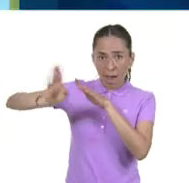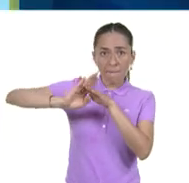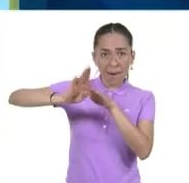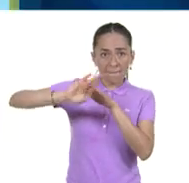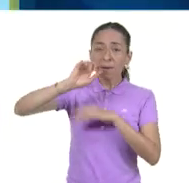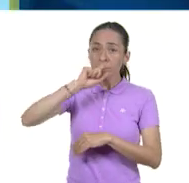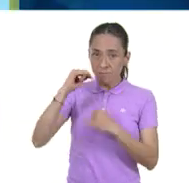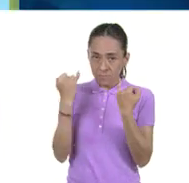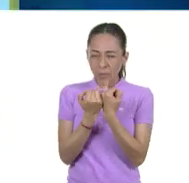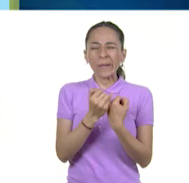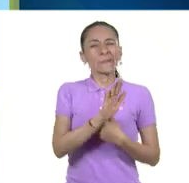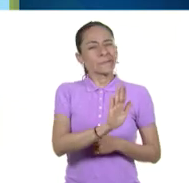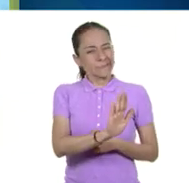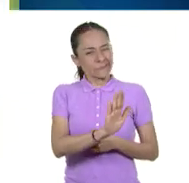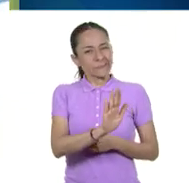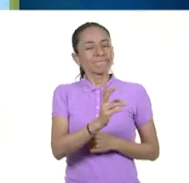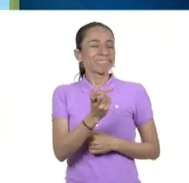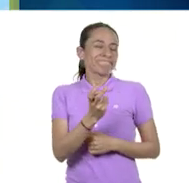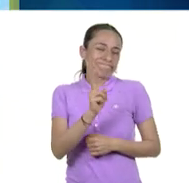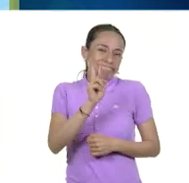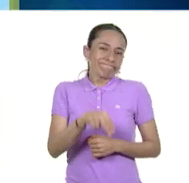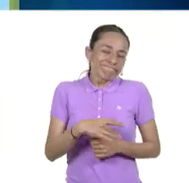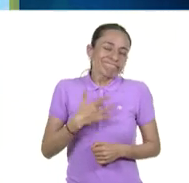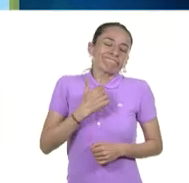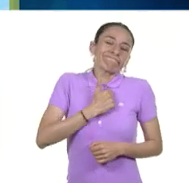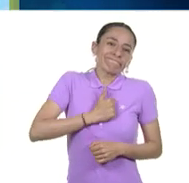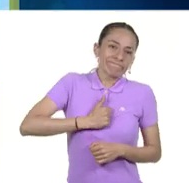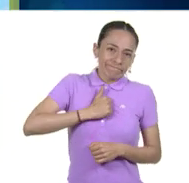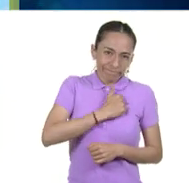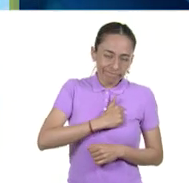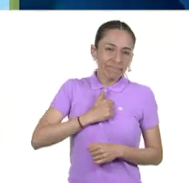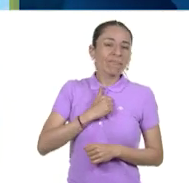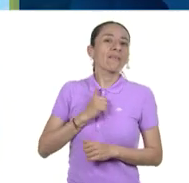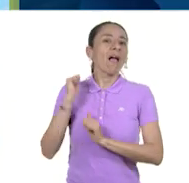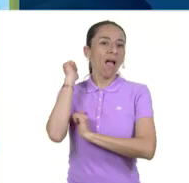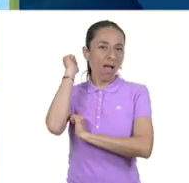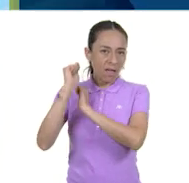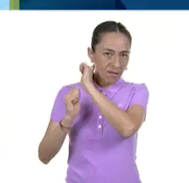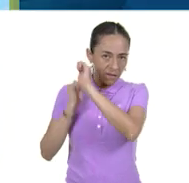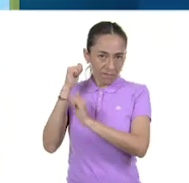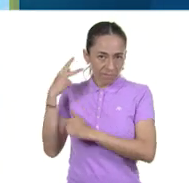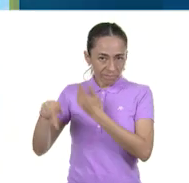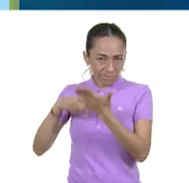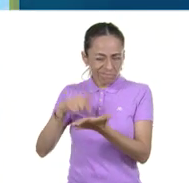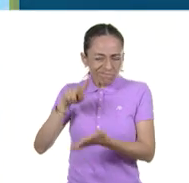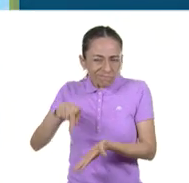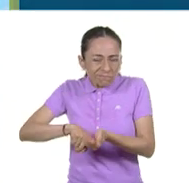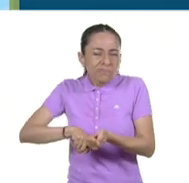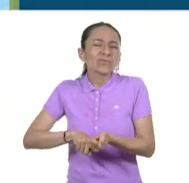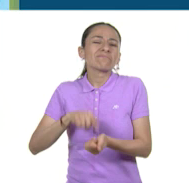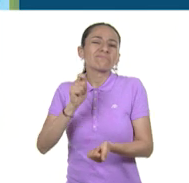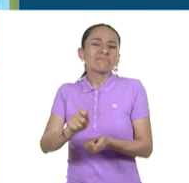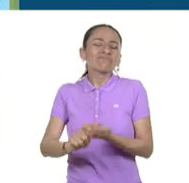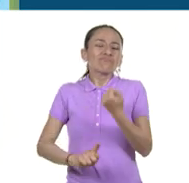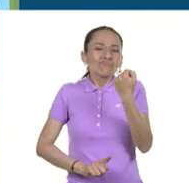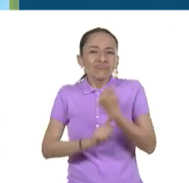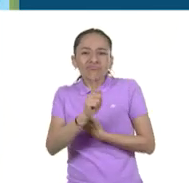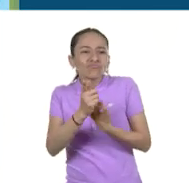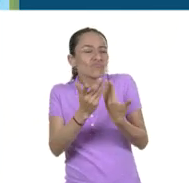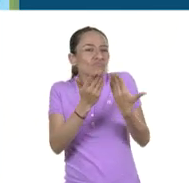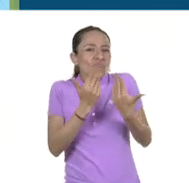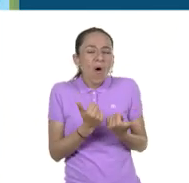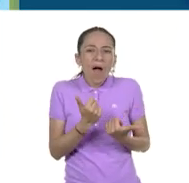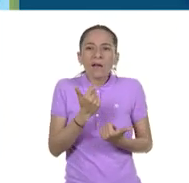olvidemos que desafortunadamente África enfrenta diversos problemas relacionados con la pobreza, el